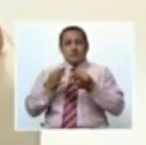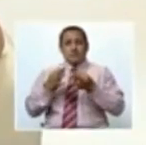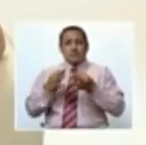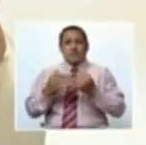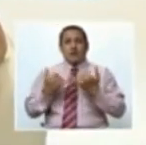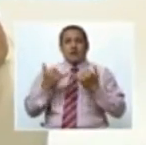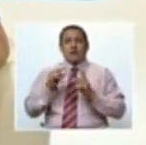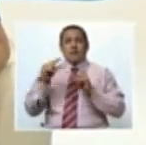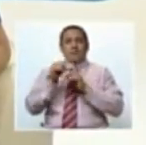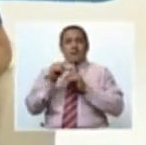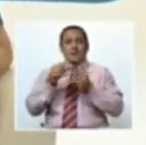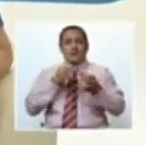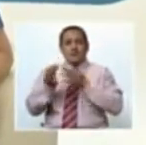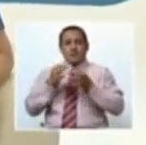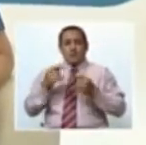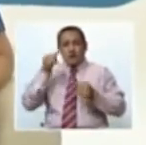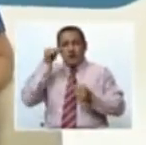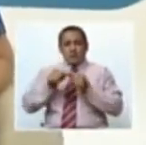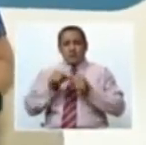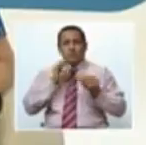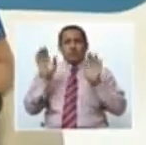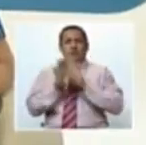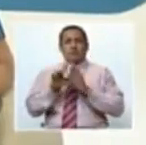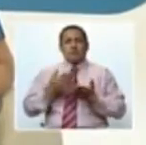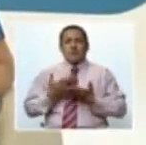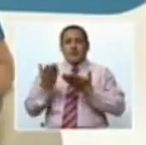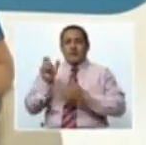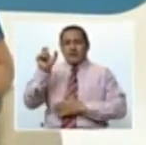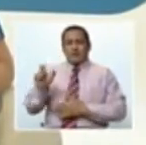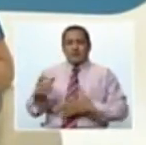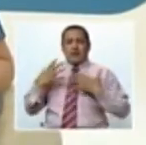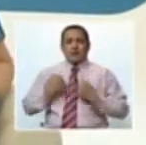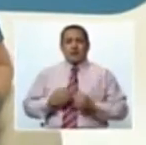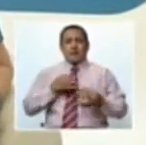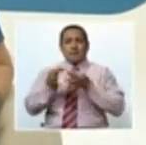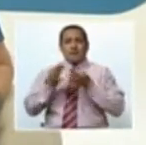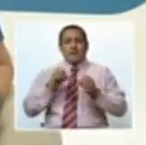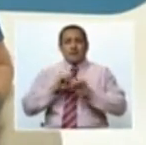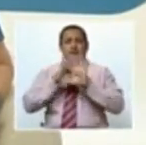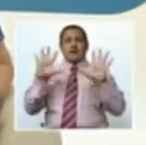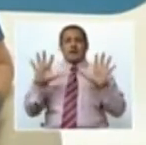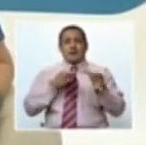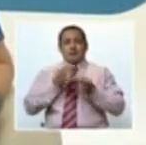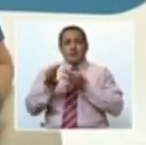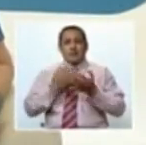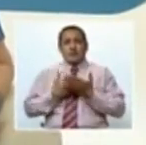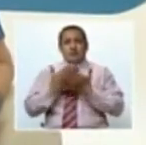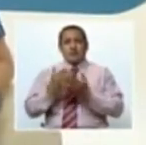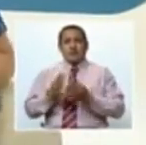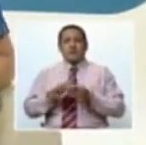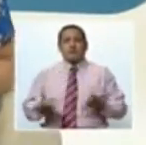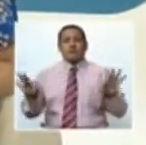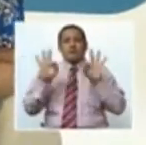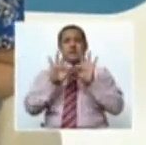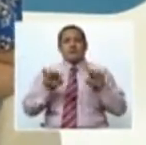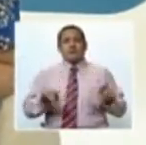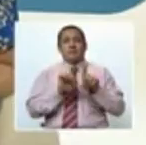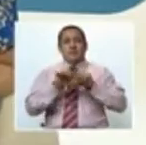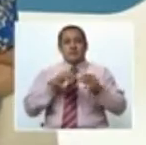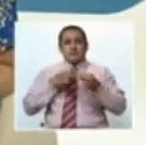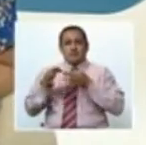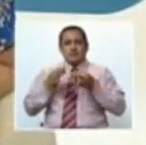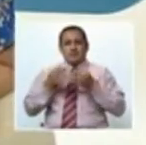las frases, los puntos comentados por nuestra invitada, digamos, más relevantes, importantes,